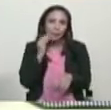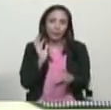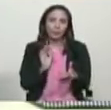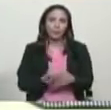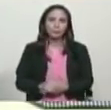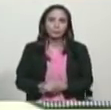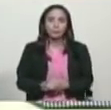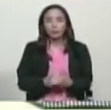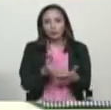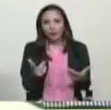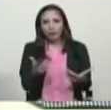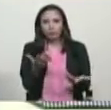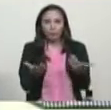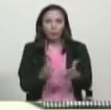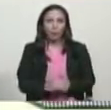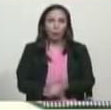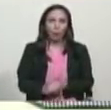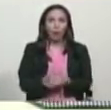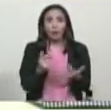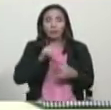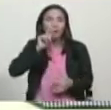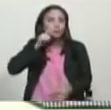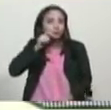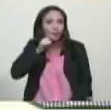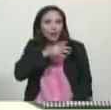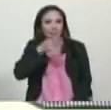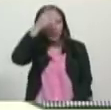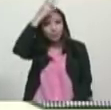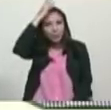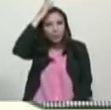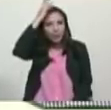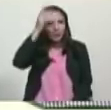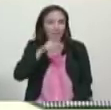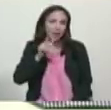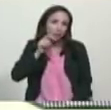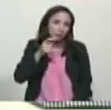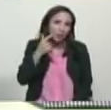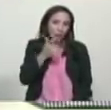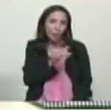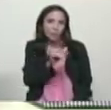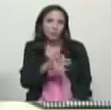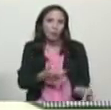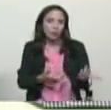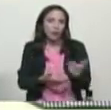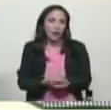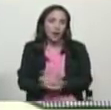levantando la genética de la popular gallina picatierra, que es una genética muy particular.